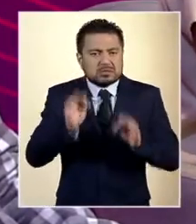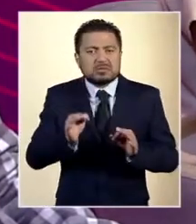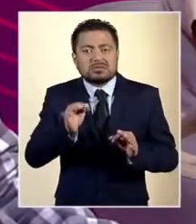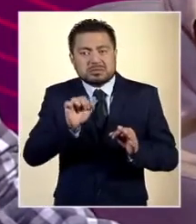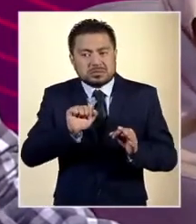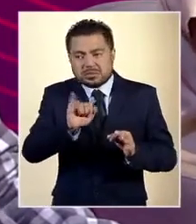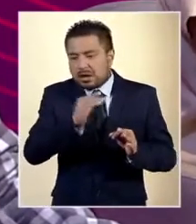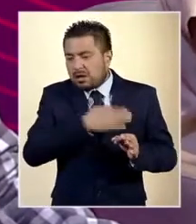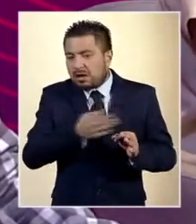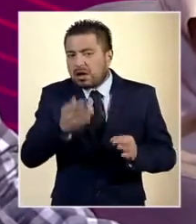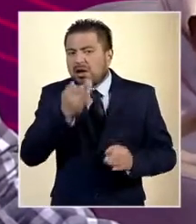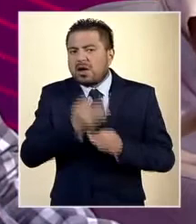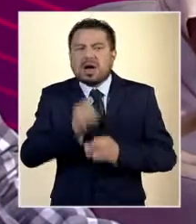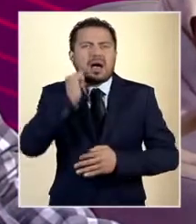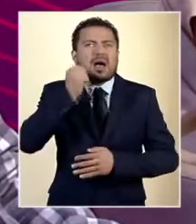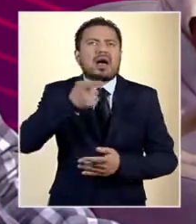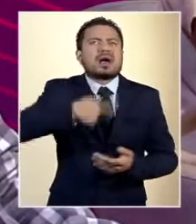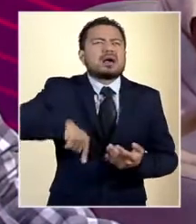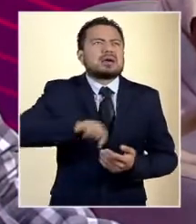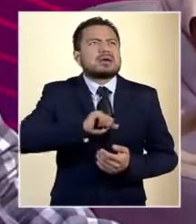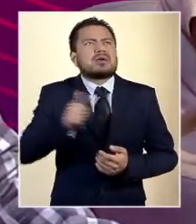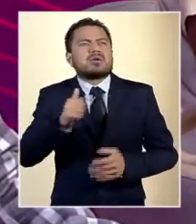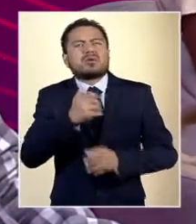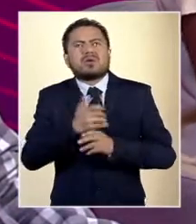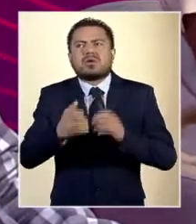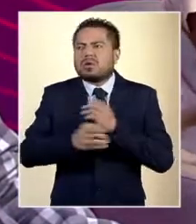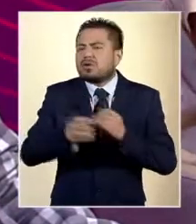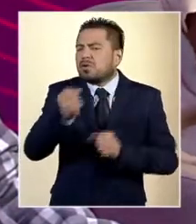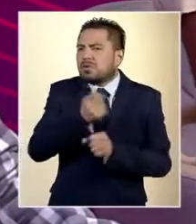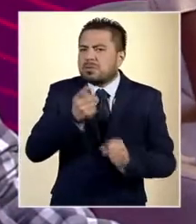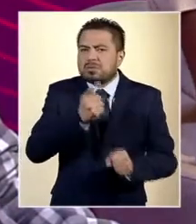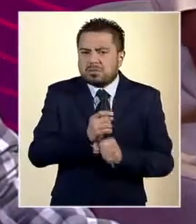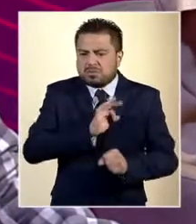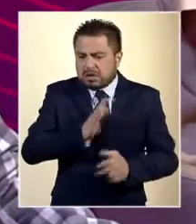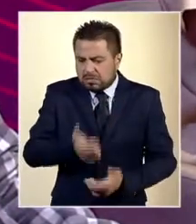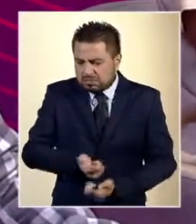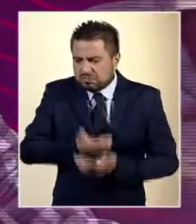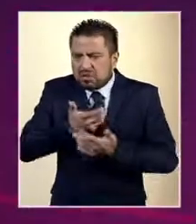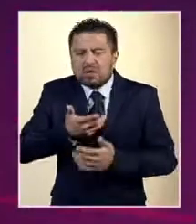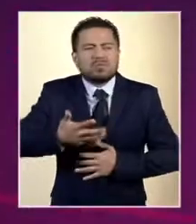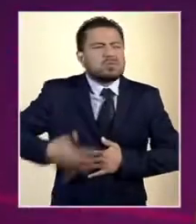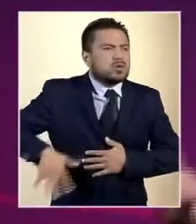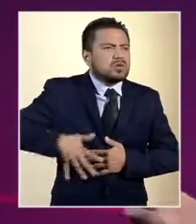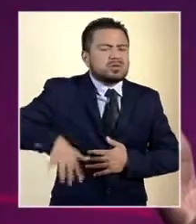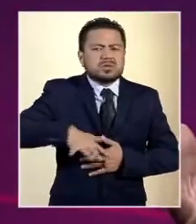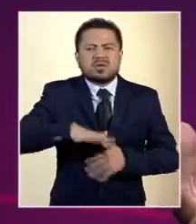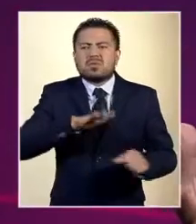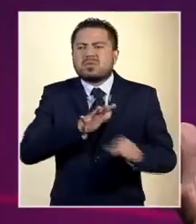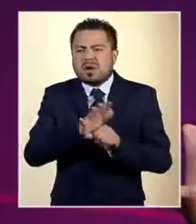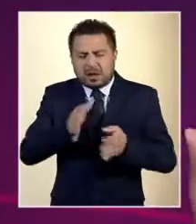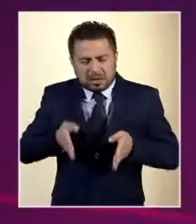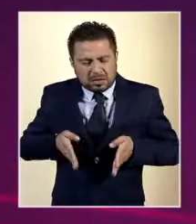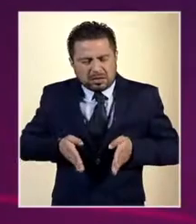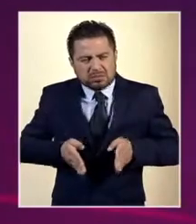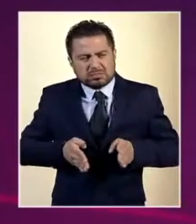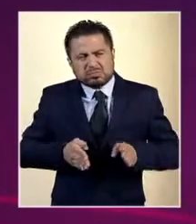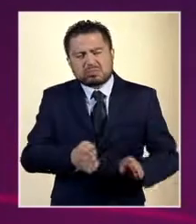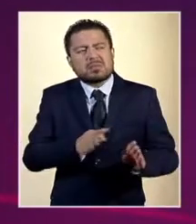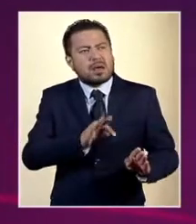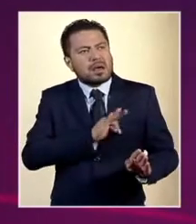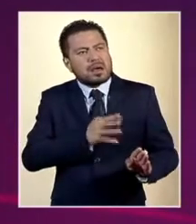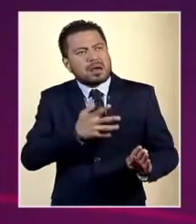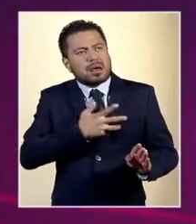bueno, si por ahí hubiera otras oportunidades de expresión, de búsqueda de un camino,